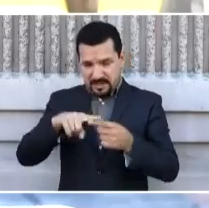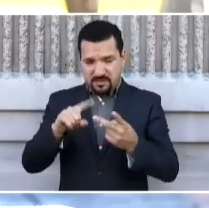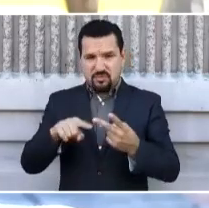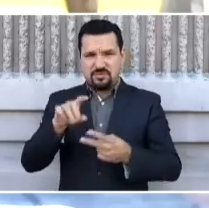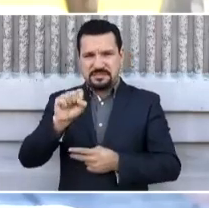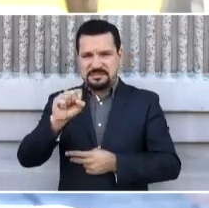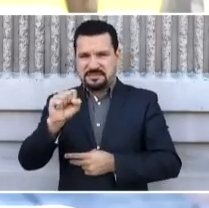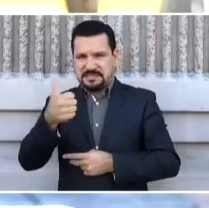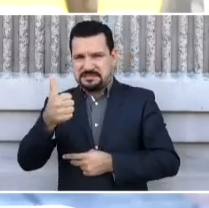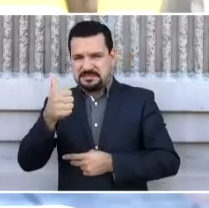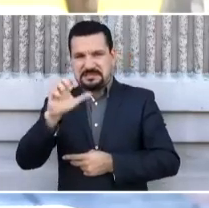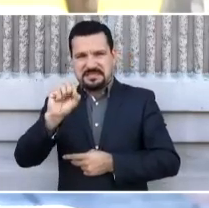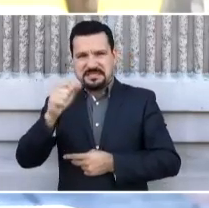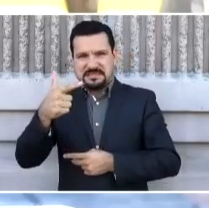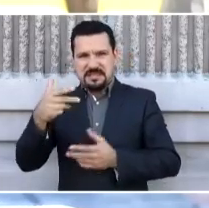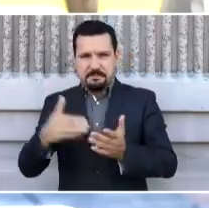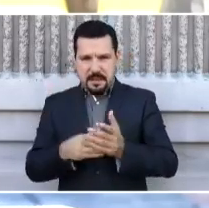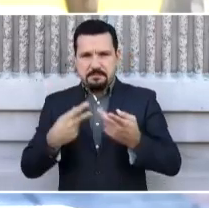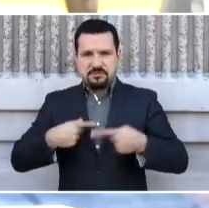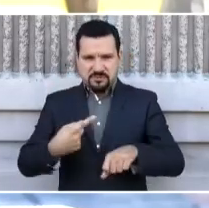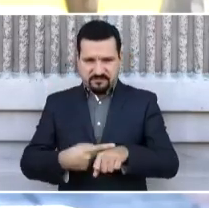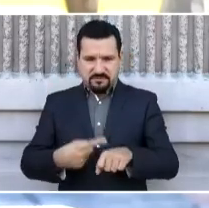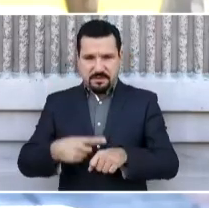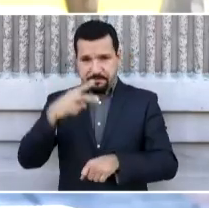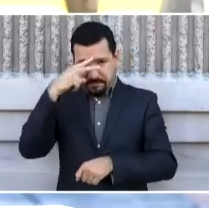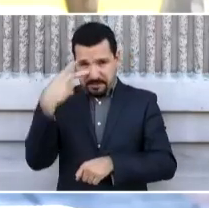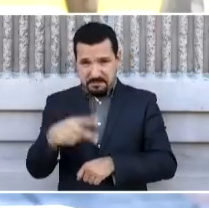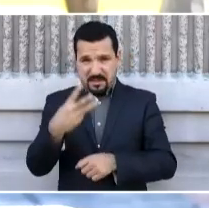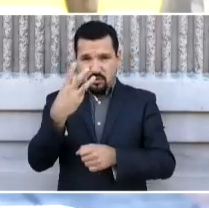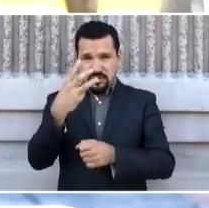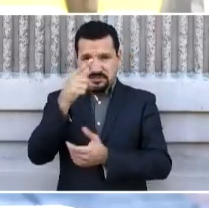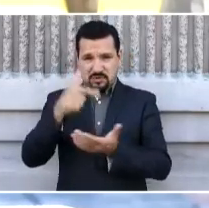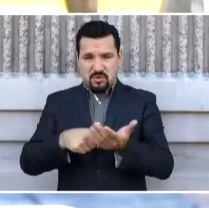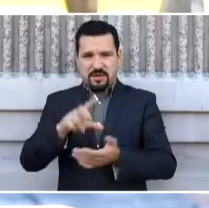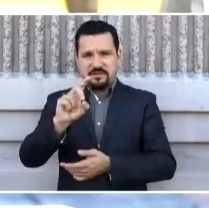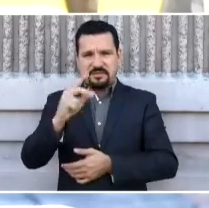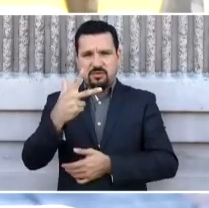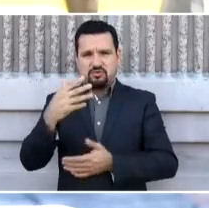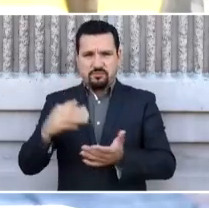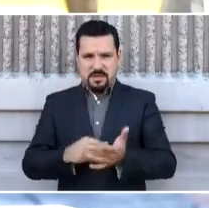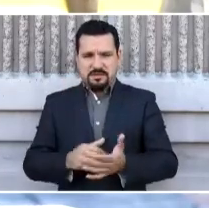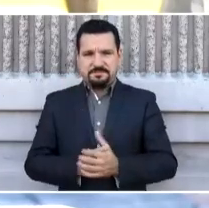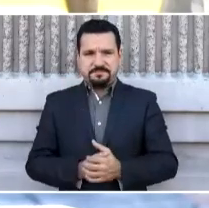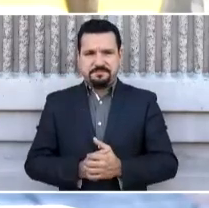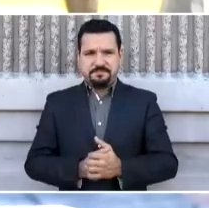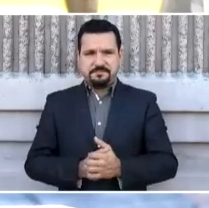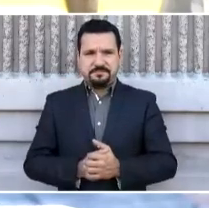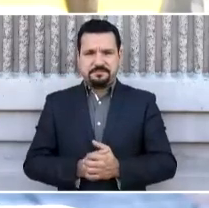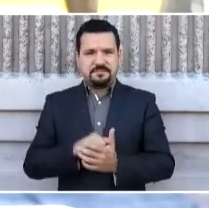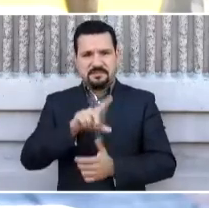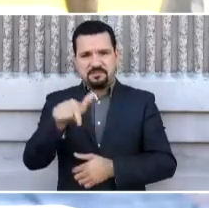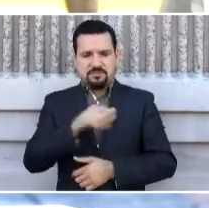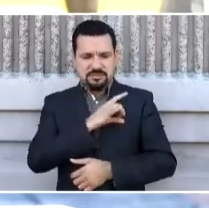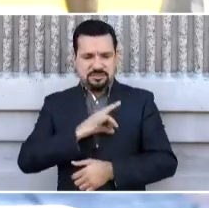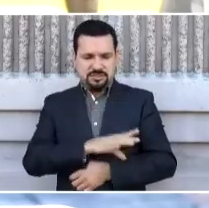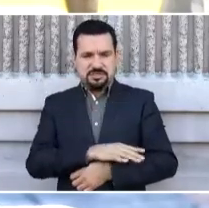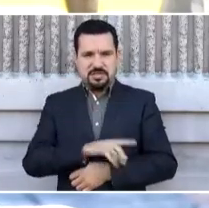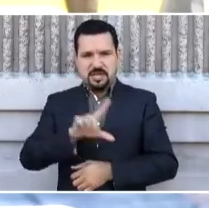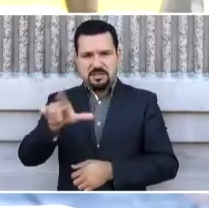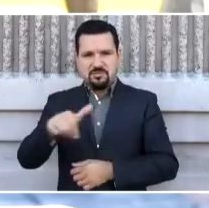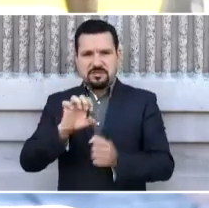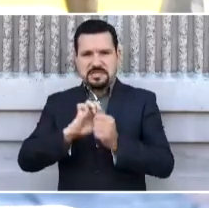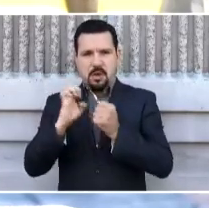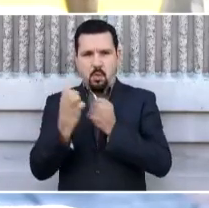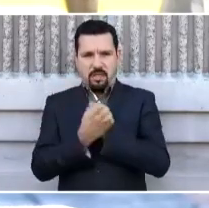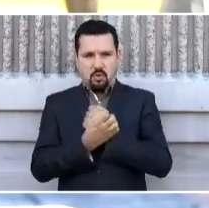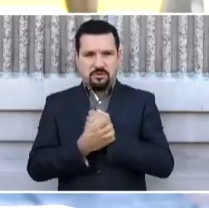tiene 67,000 casos. México se ubica en tercer lugar con 38,000, le siguen Chile y Ecuador como los